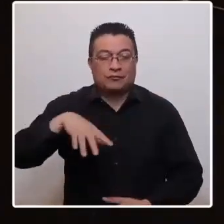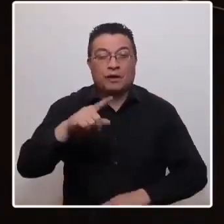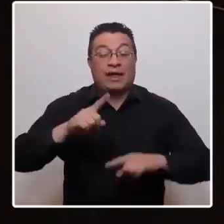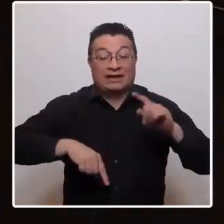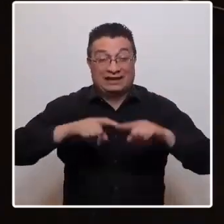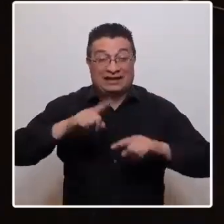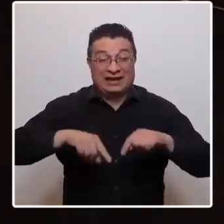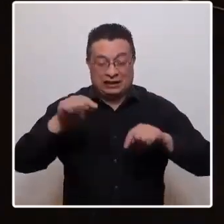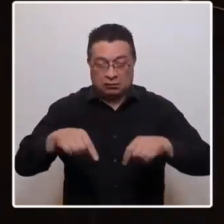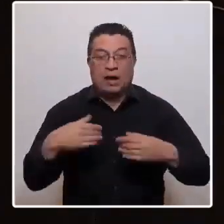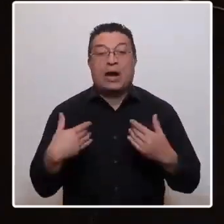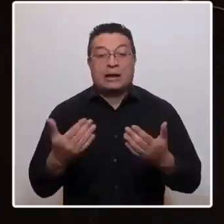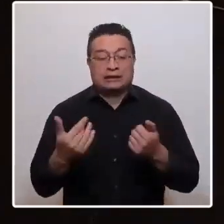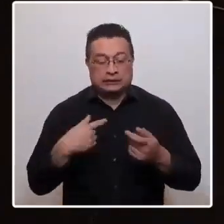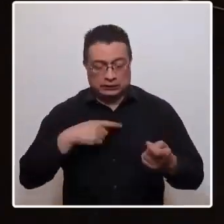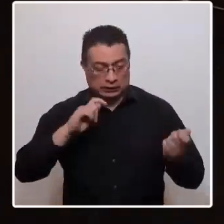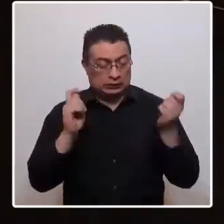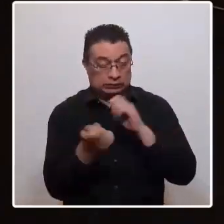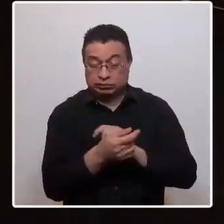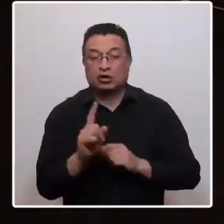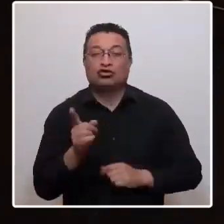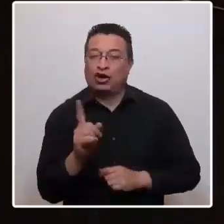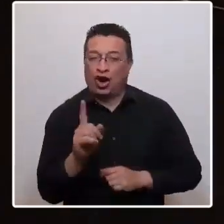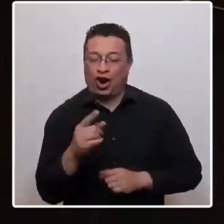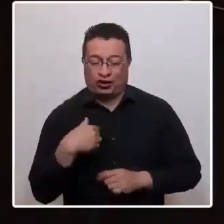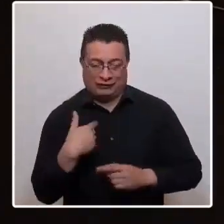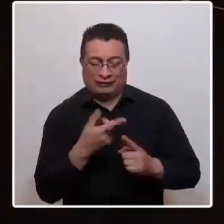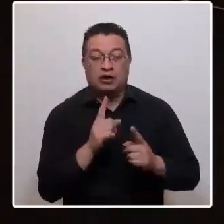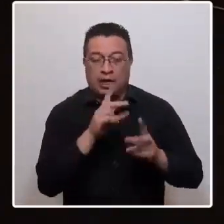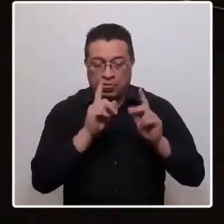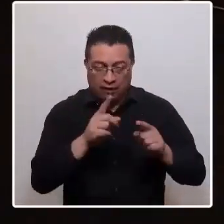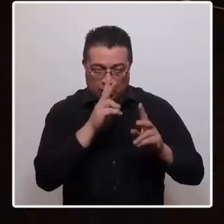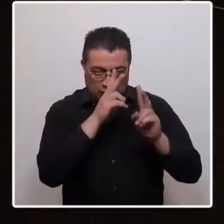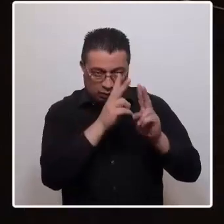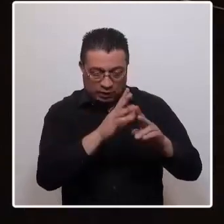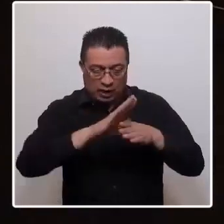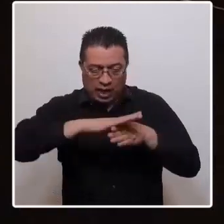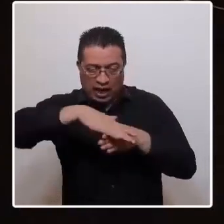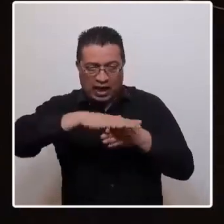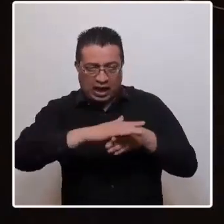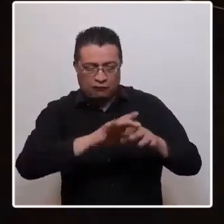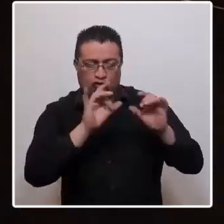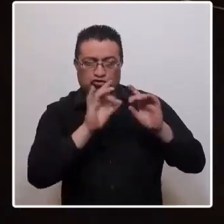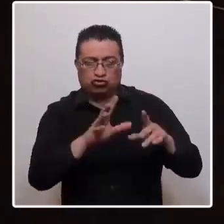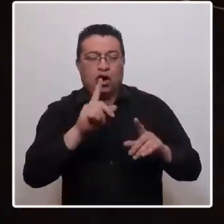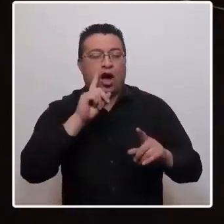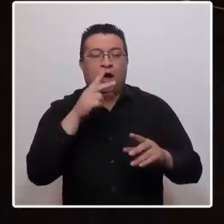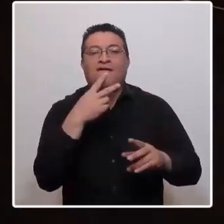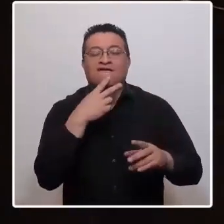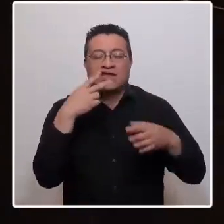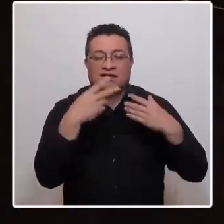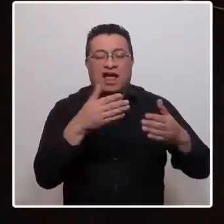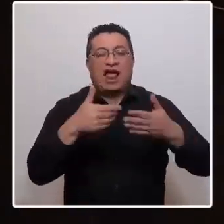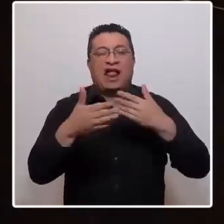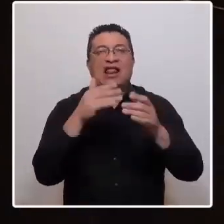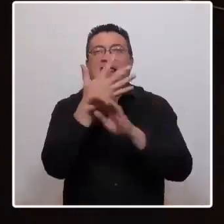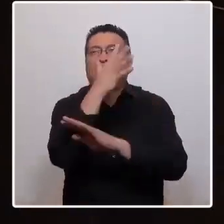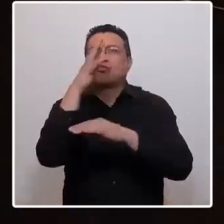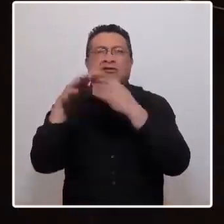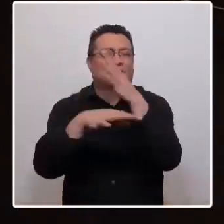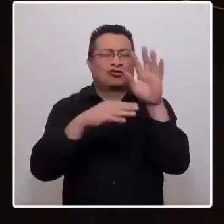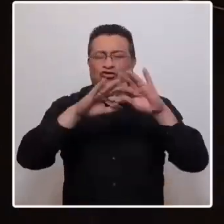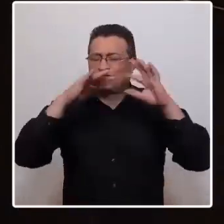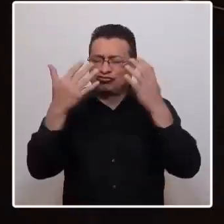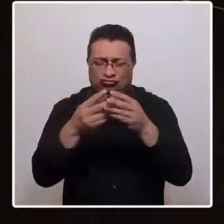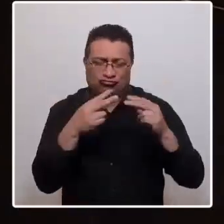no nos necesita para regenerarse. Lo que necesita es que respetemos el equilibrio perfecto que palpita en todas las formas de vida de la naturaleza. Sin